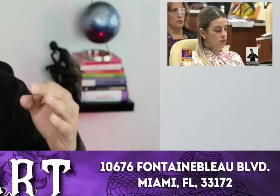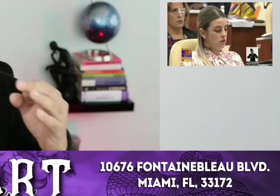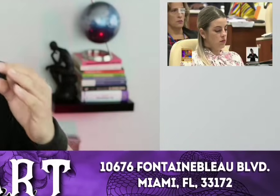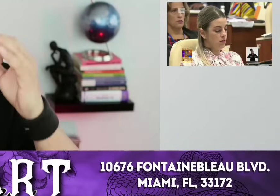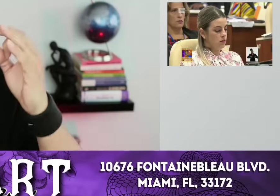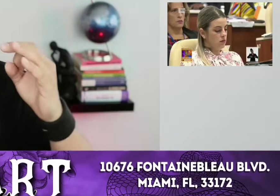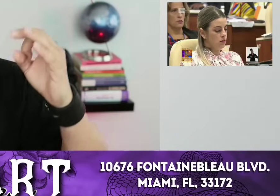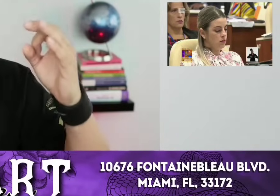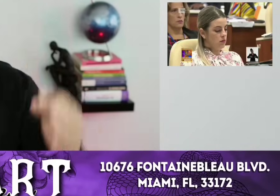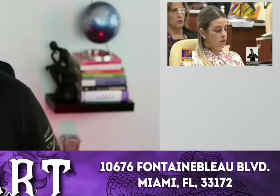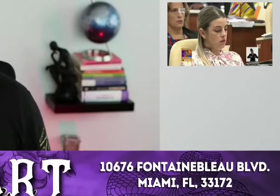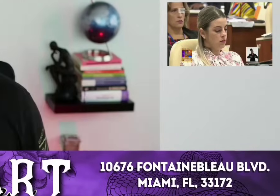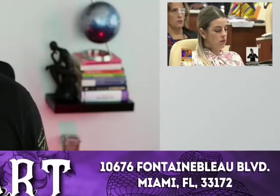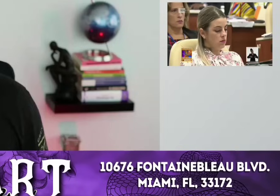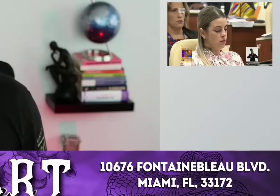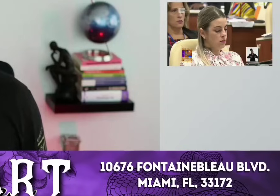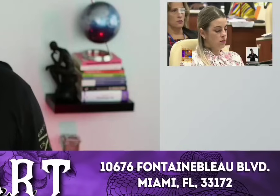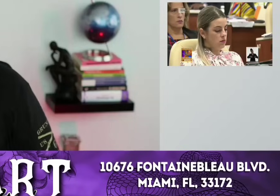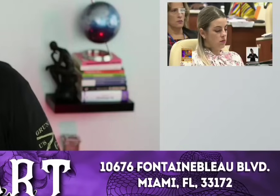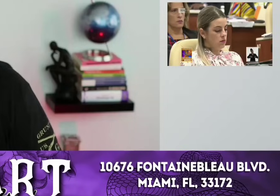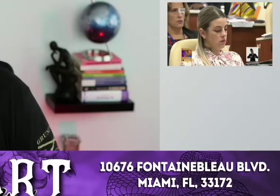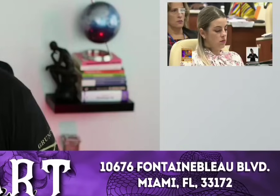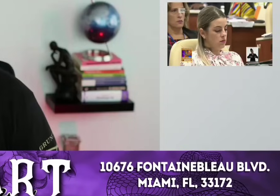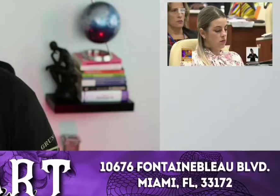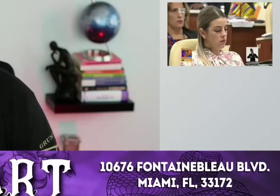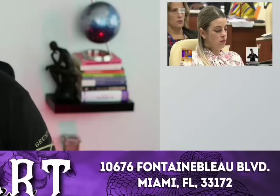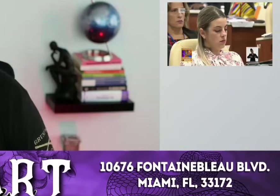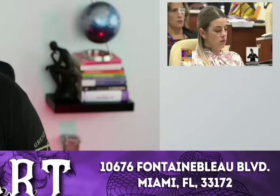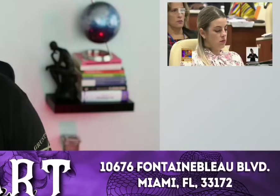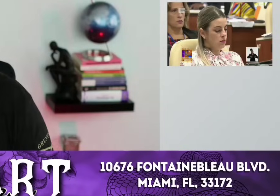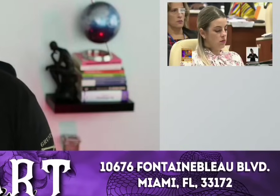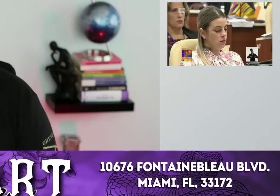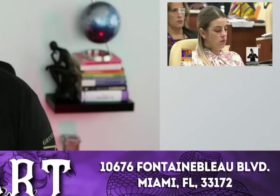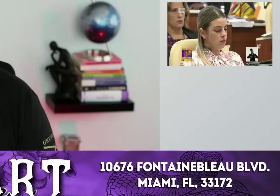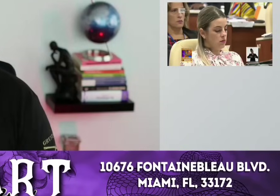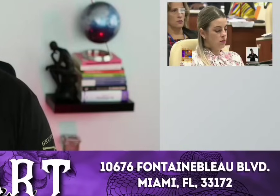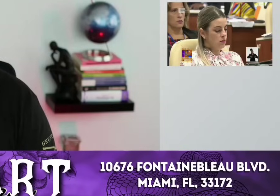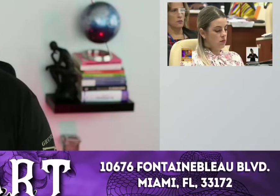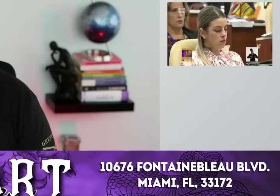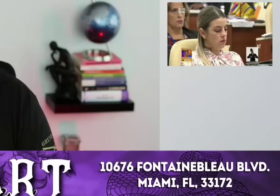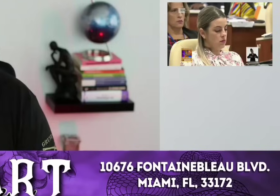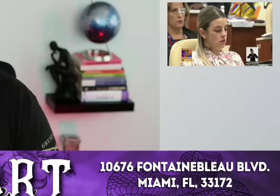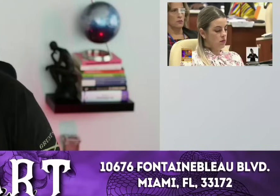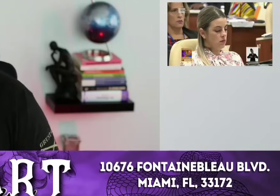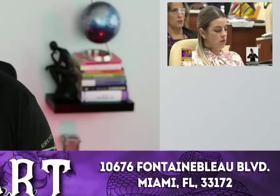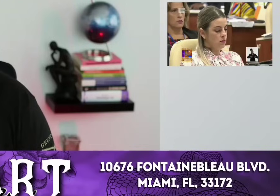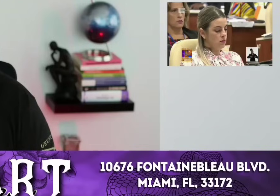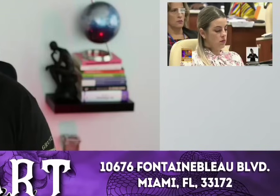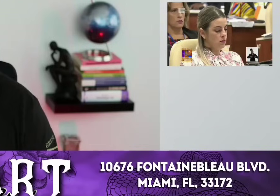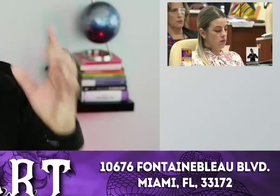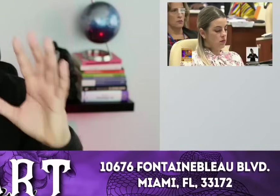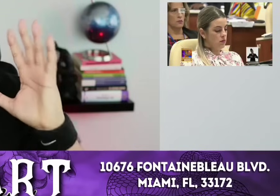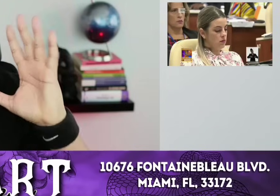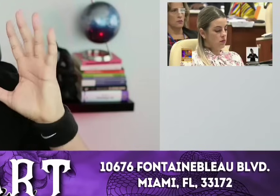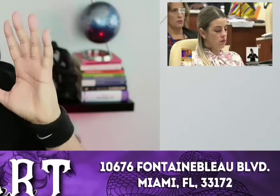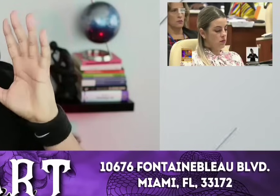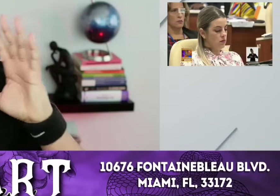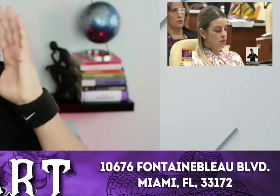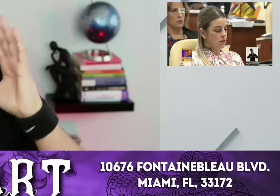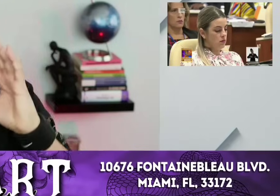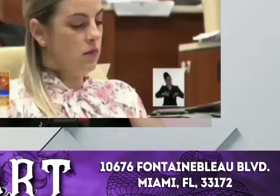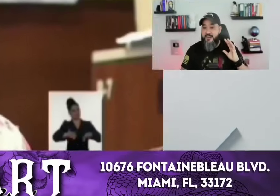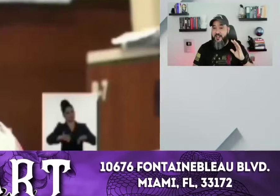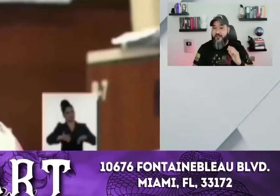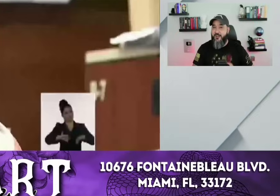estar el partido comunista si ustedes necesitan 61 propuestas vamos para atrás porque ahora hay que echarse esto